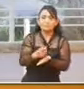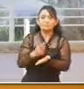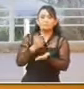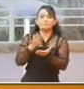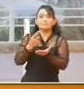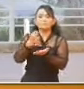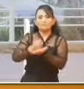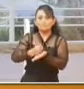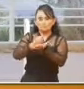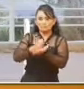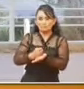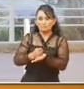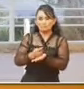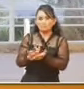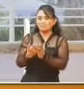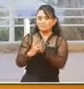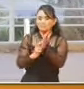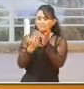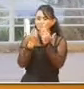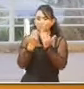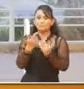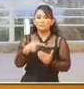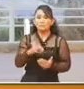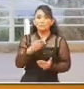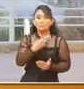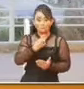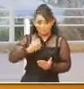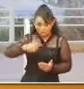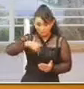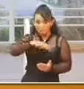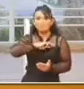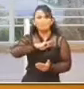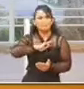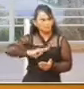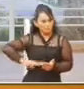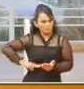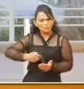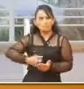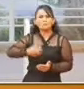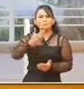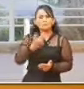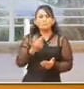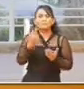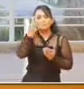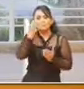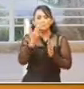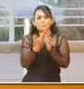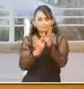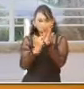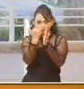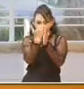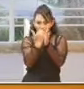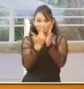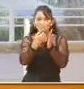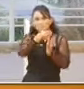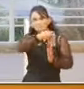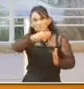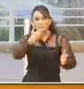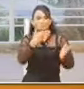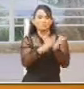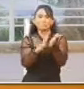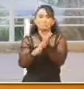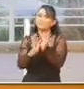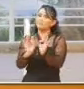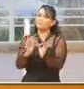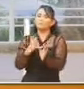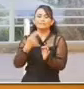primer municipio que le va a entrar. Somos el primer municipio en el país que le va a entrar a comenzar a regular esto, por lo cual lo celebro y hemos